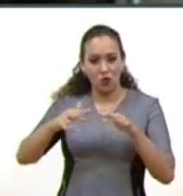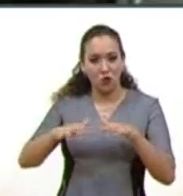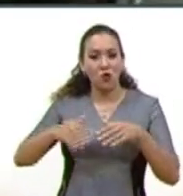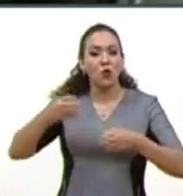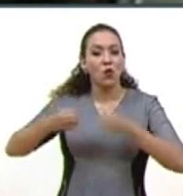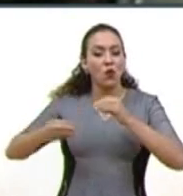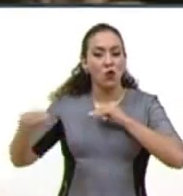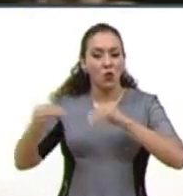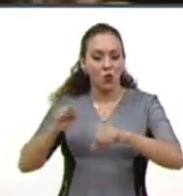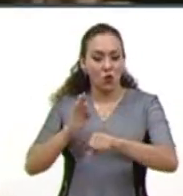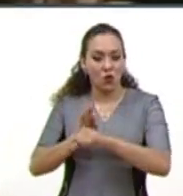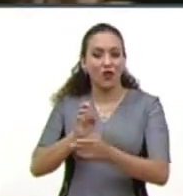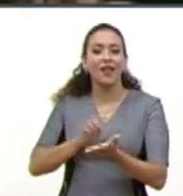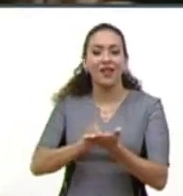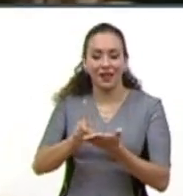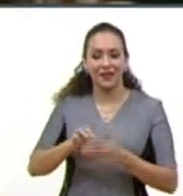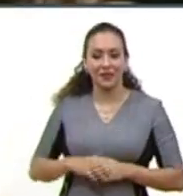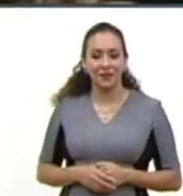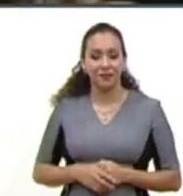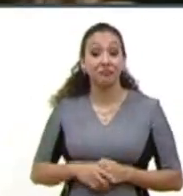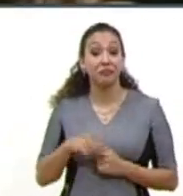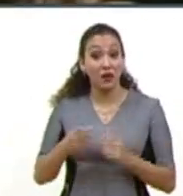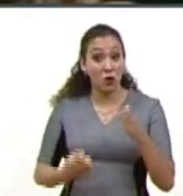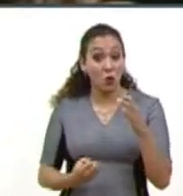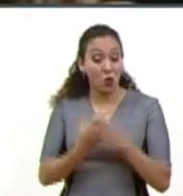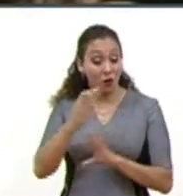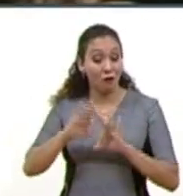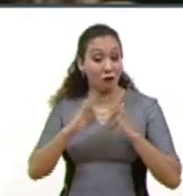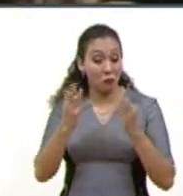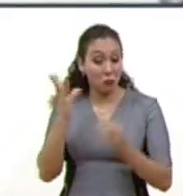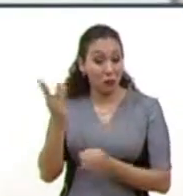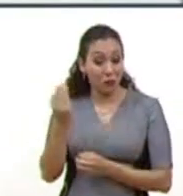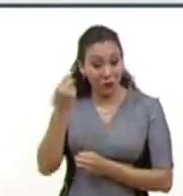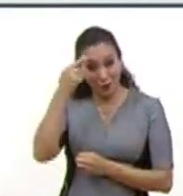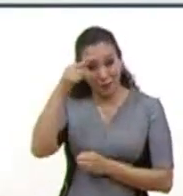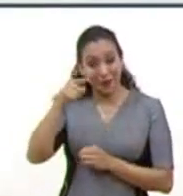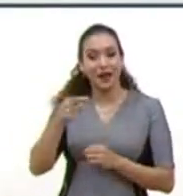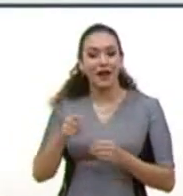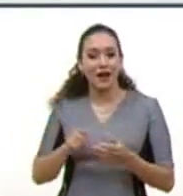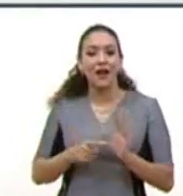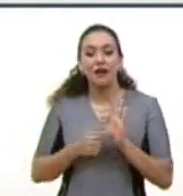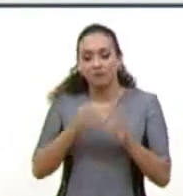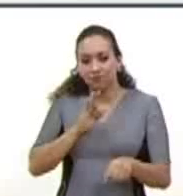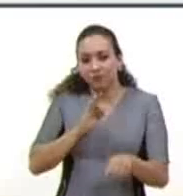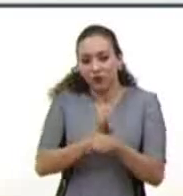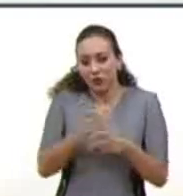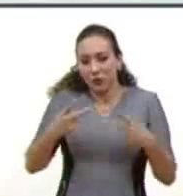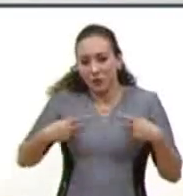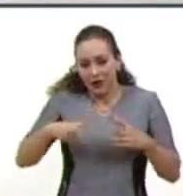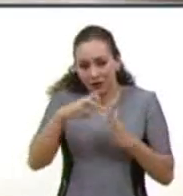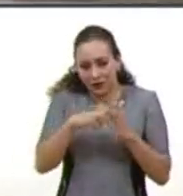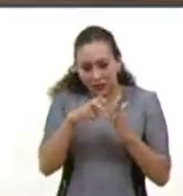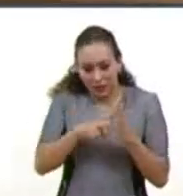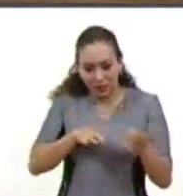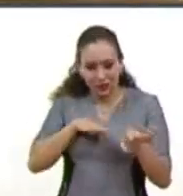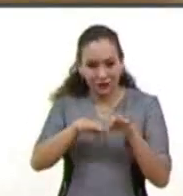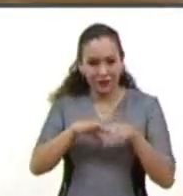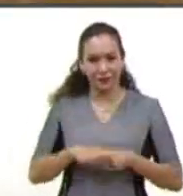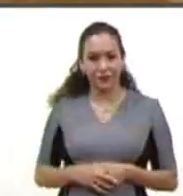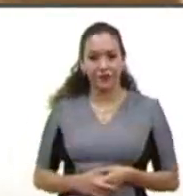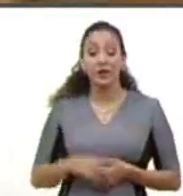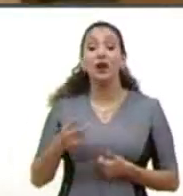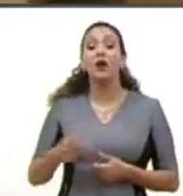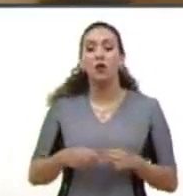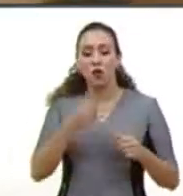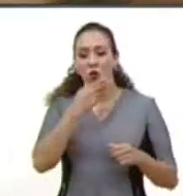indicaron, otro paso más en la implementación de la reforma laboral en México. En el acto, el consejero de la Judicatura Federal,